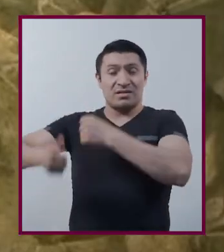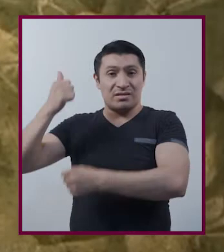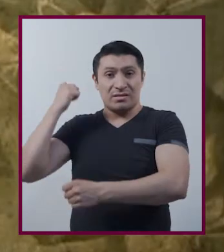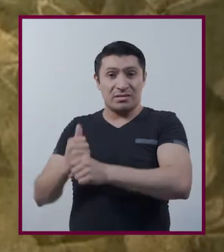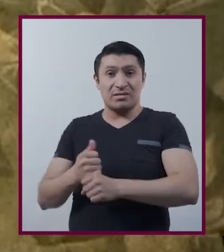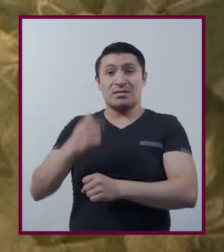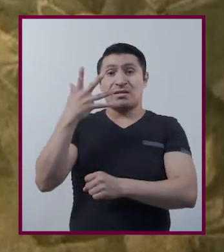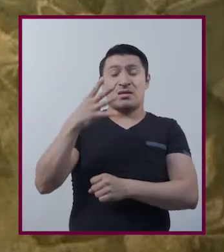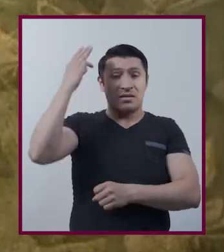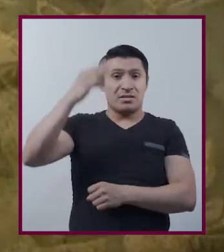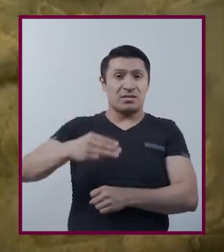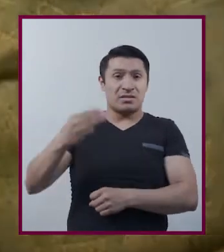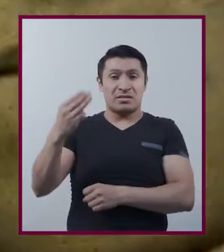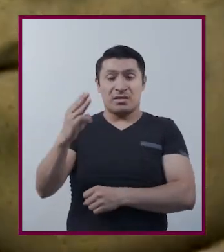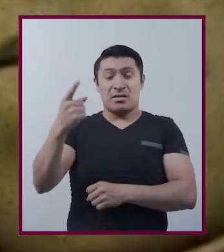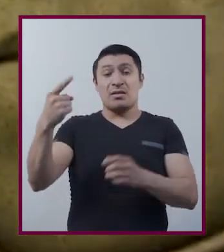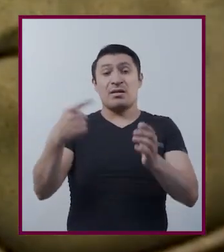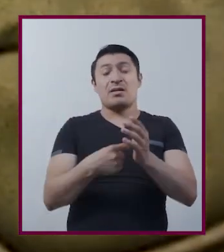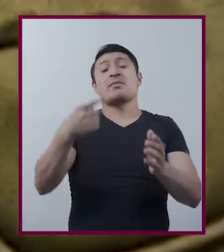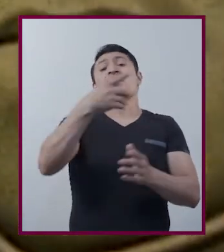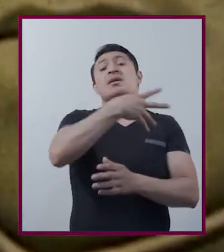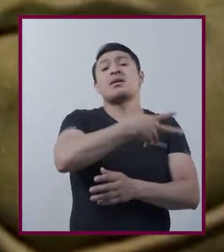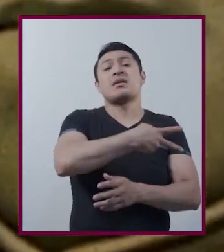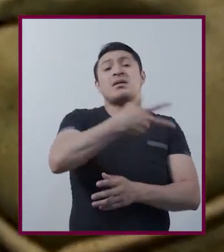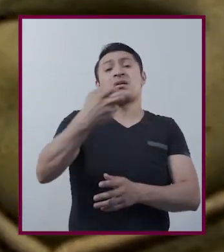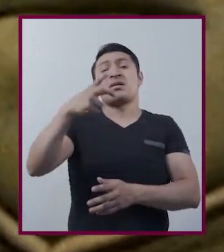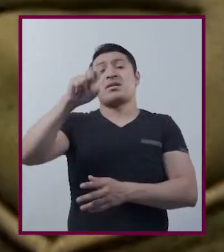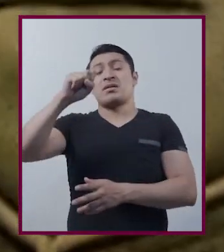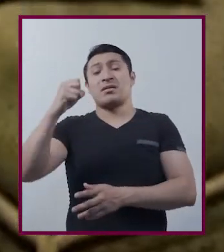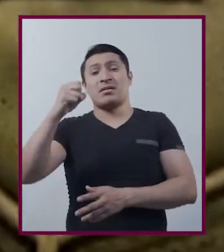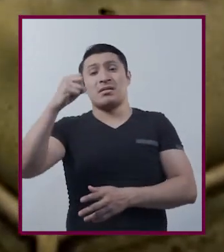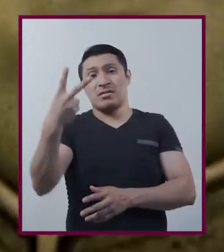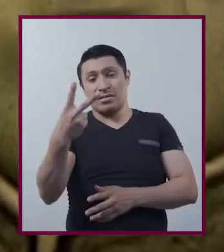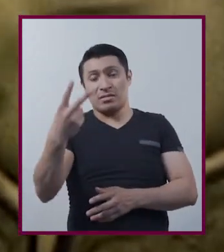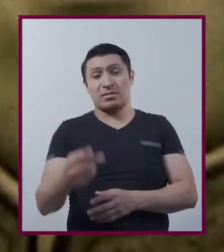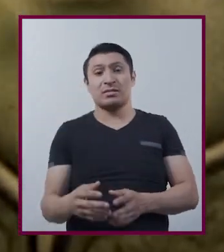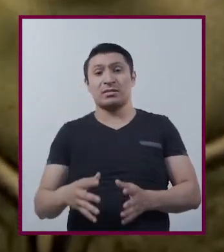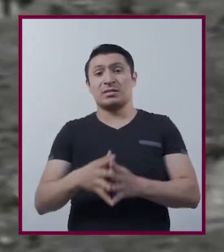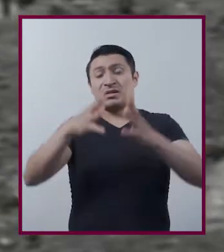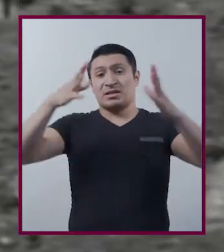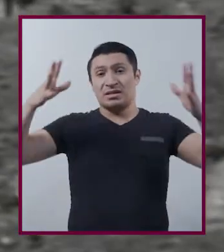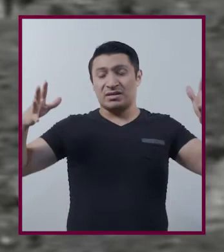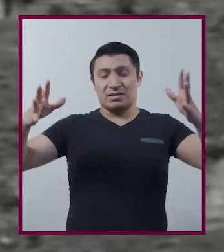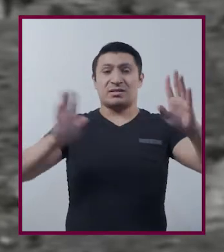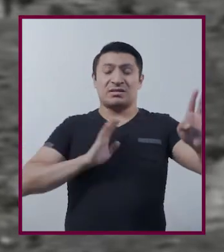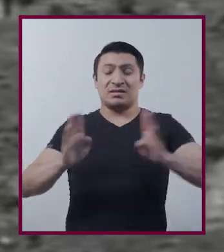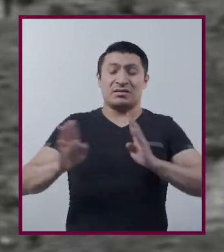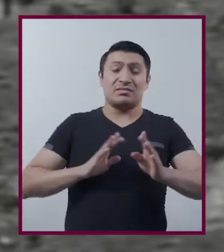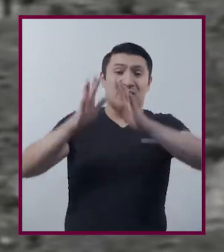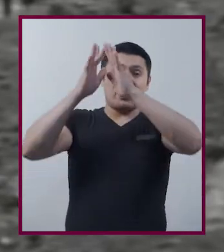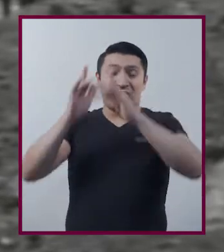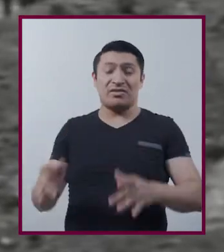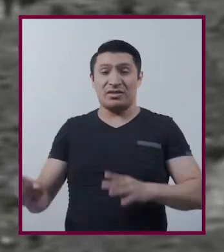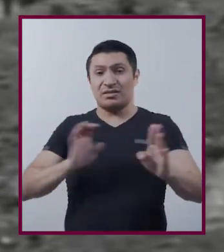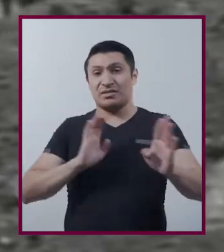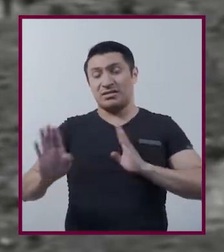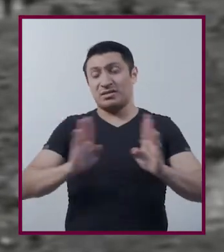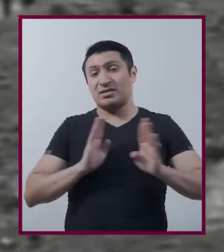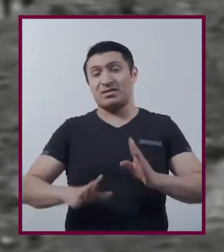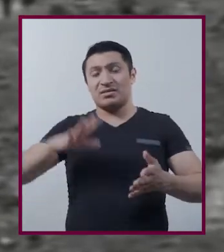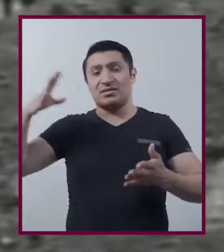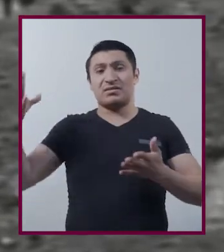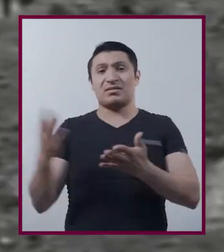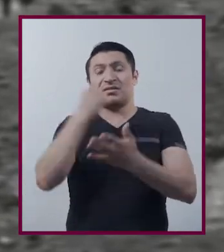Francia casi un año antes, el 5 de mayo de 1862. La Grande Armée francesa,